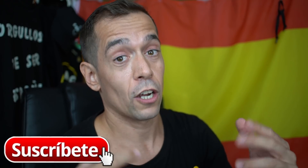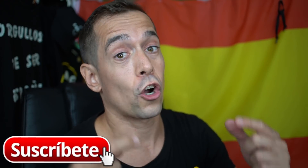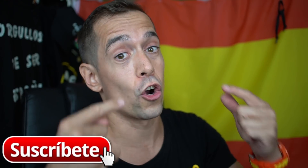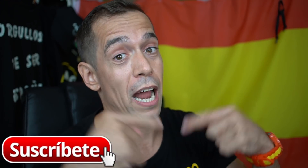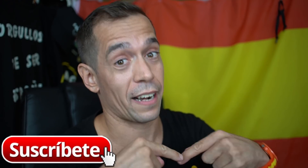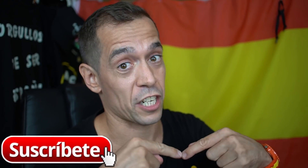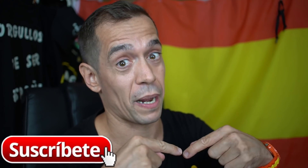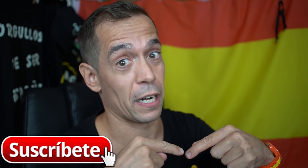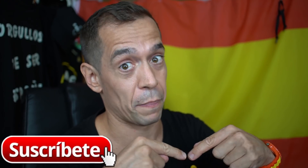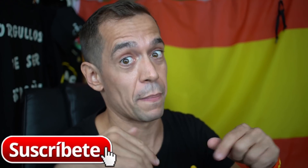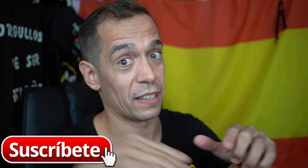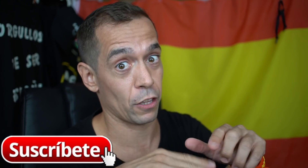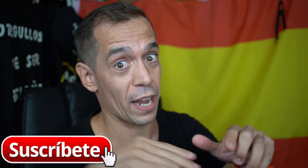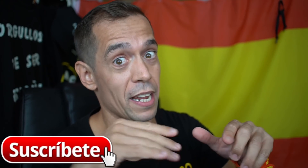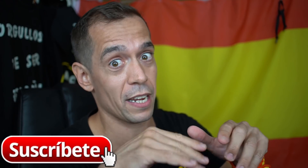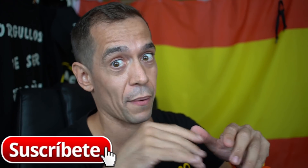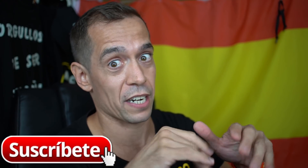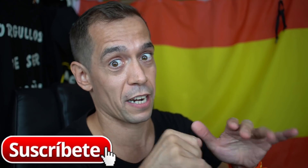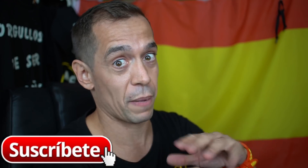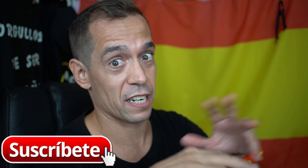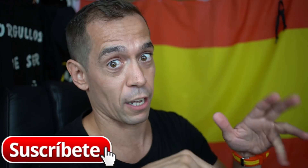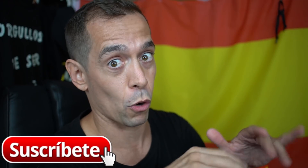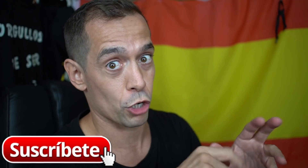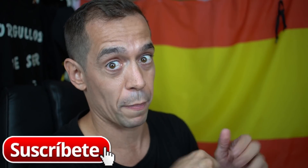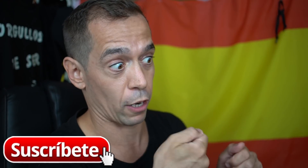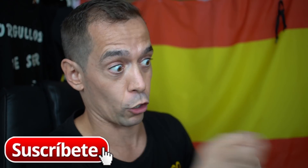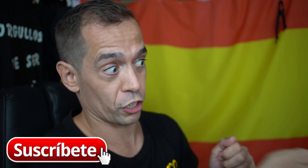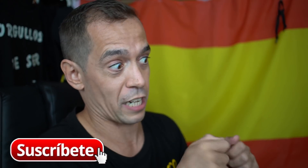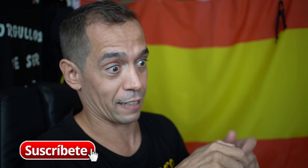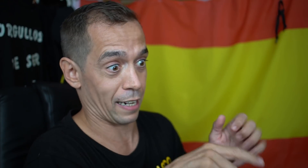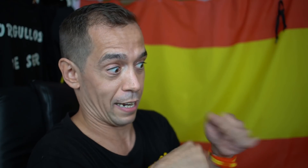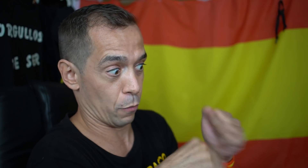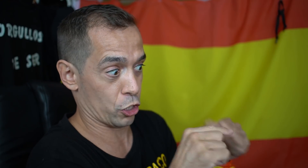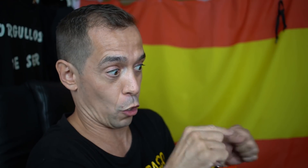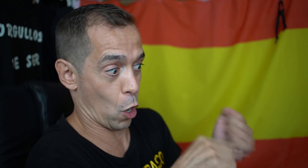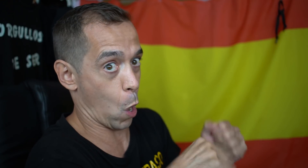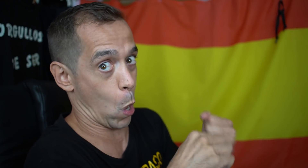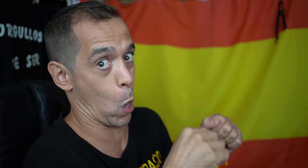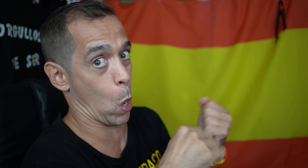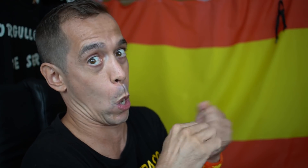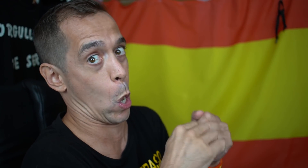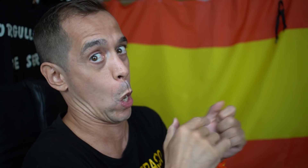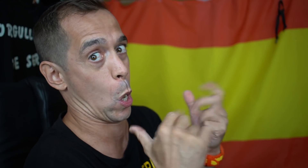Stick con la Raspberry Pi metido ahí, que van a ser miles de juegos ahí para que lo conectéis a la tele y vuestro...